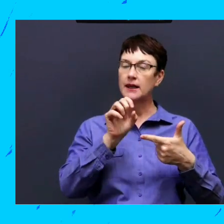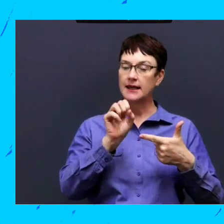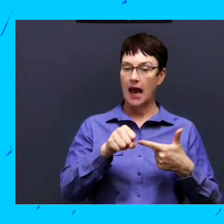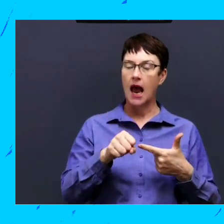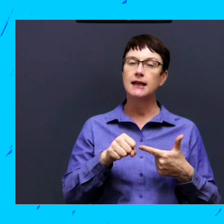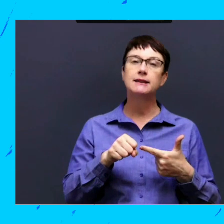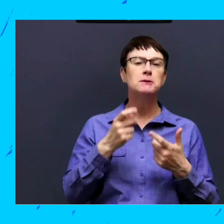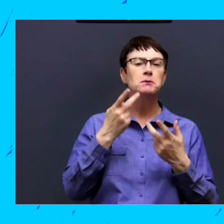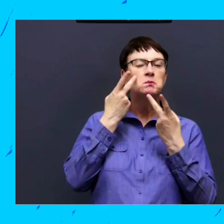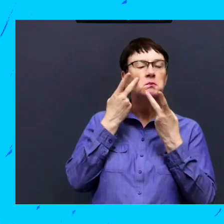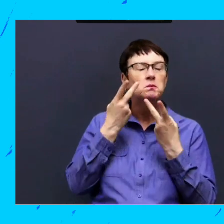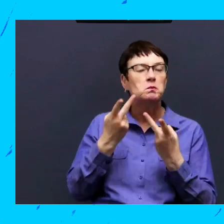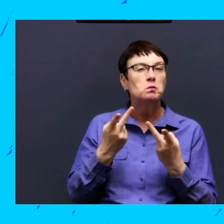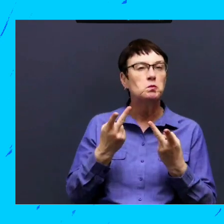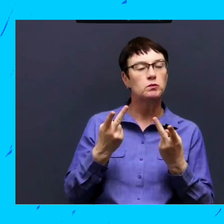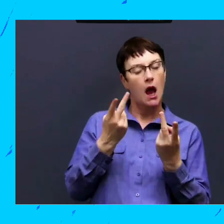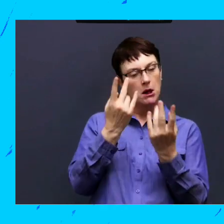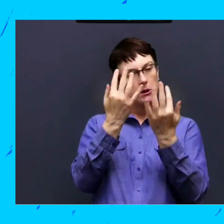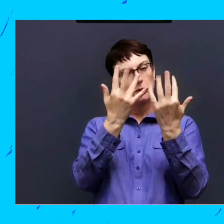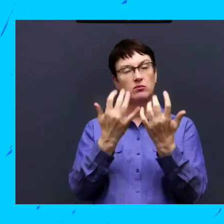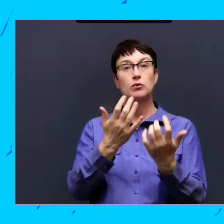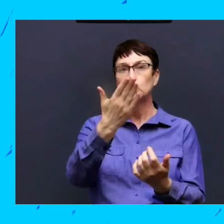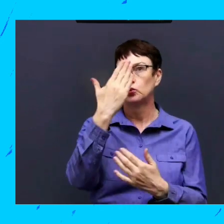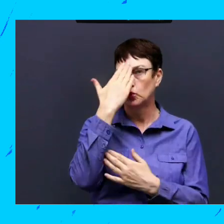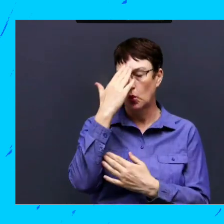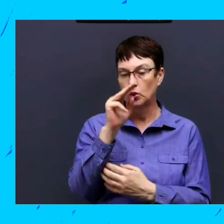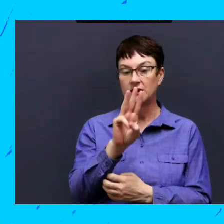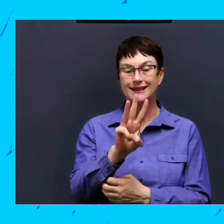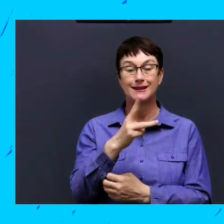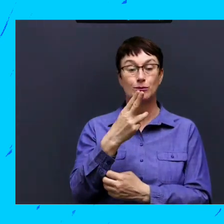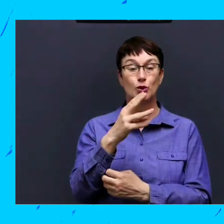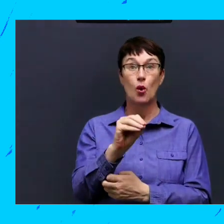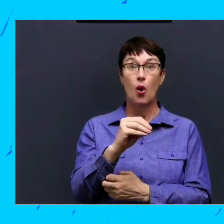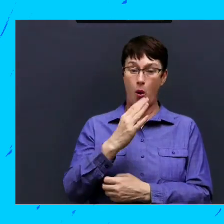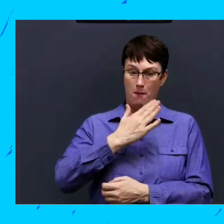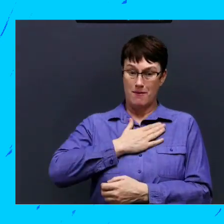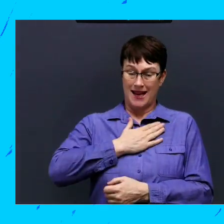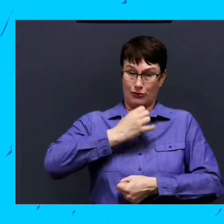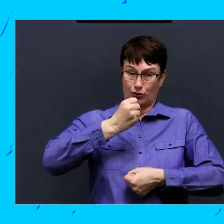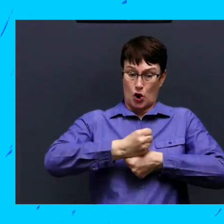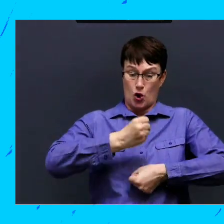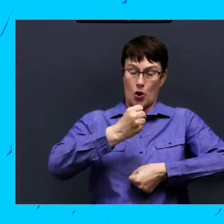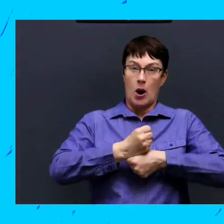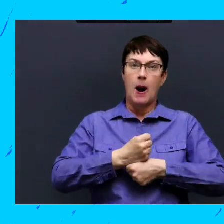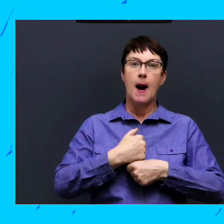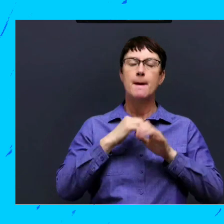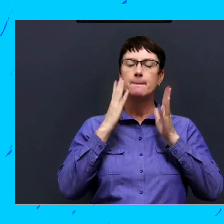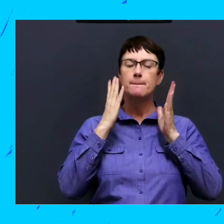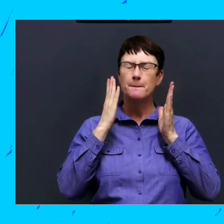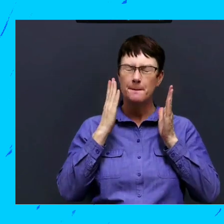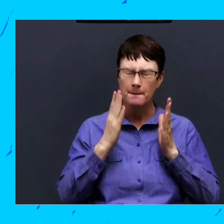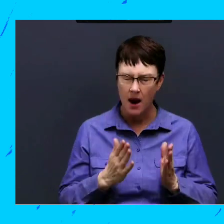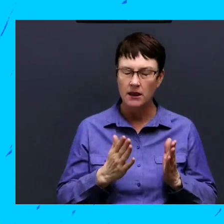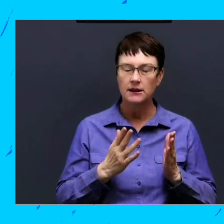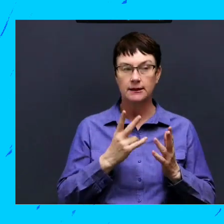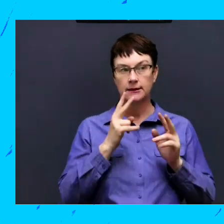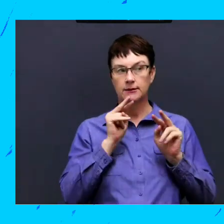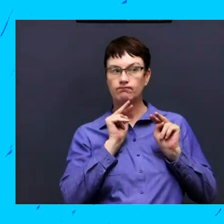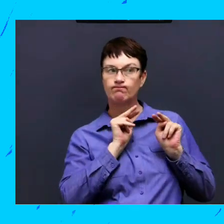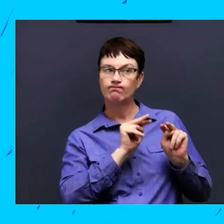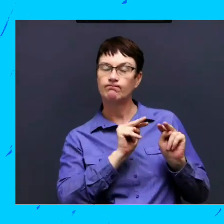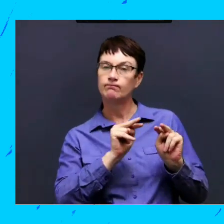adolescentes, miren las estimaciones. Una de nuestras funciones es monitorear